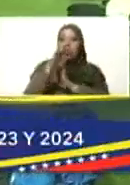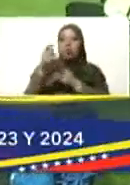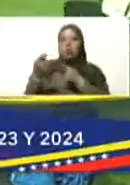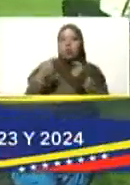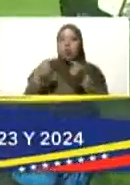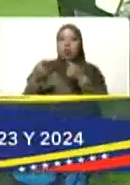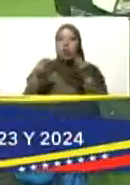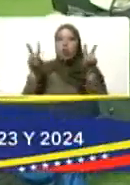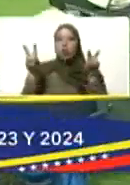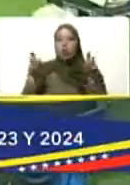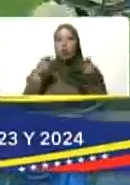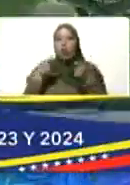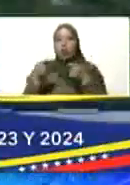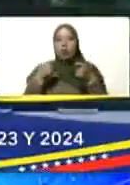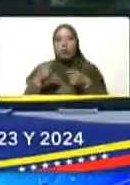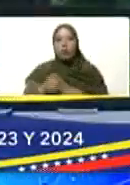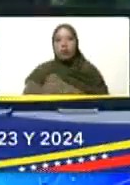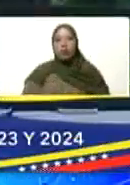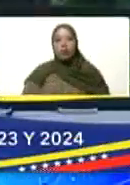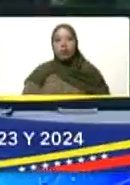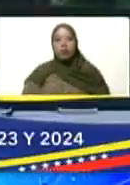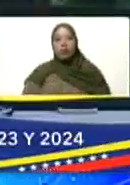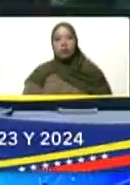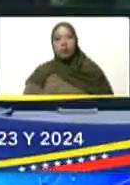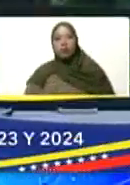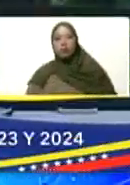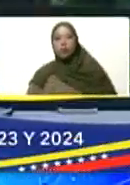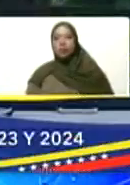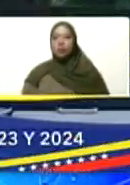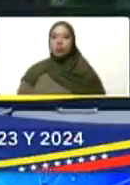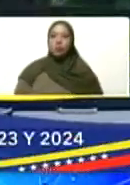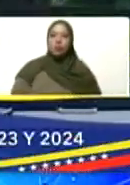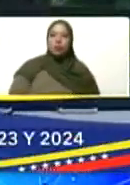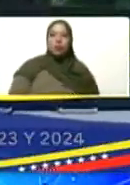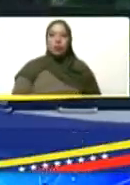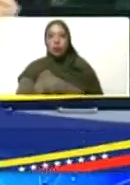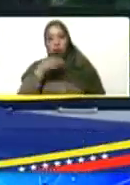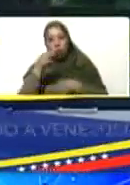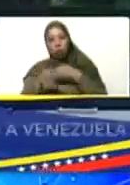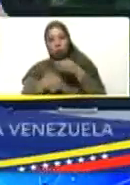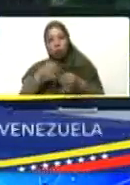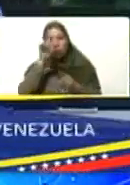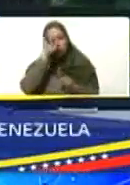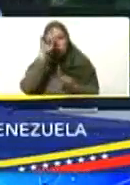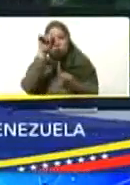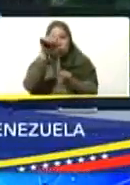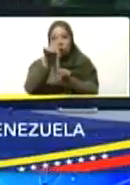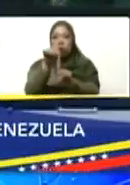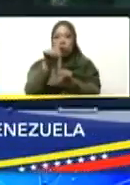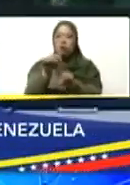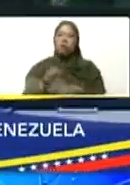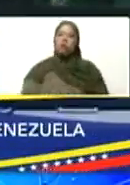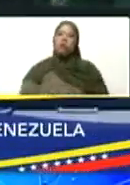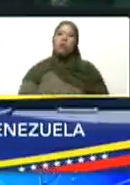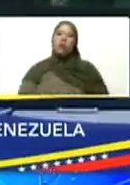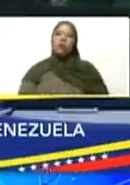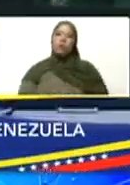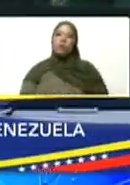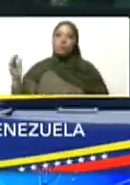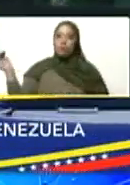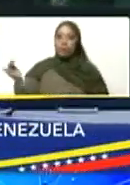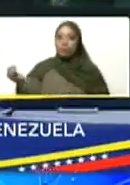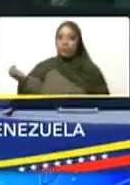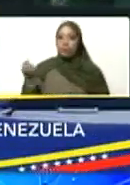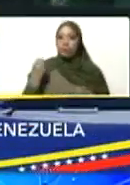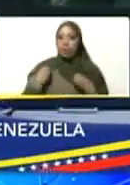nueva economía. Y nos señaló la meta. Llegó el estremecimiento, llegó la